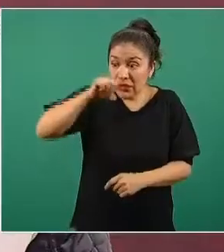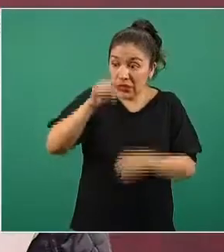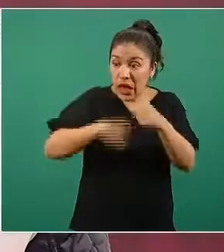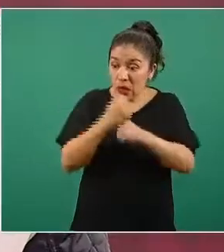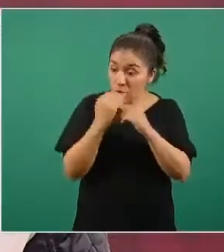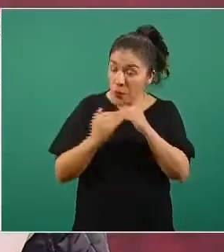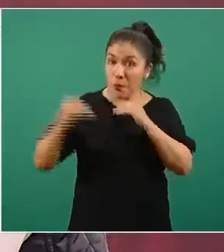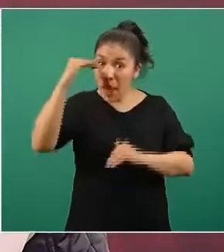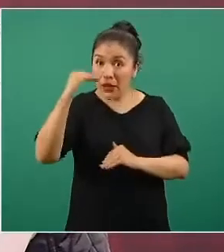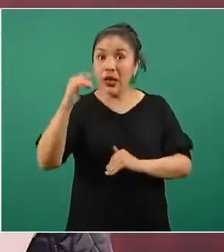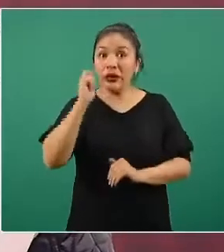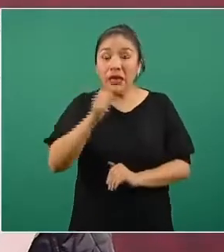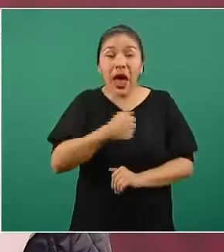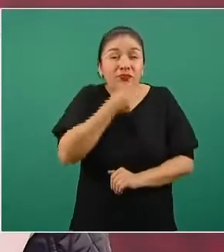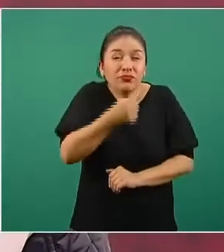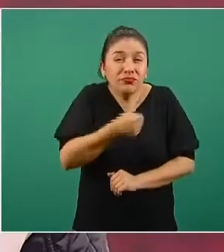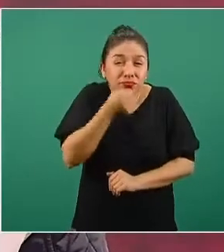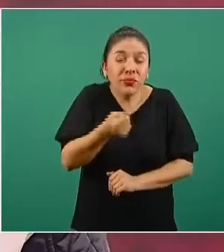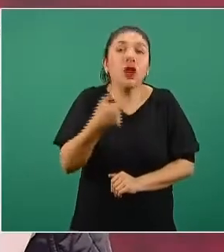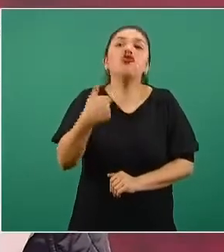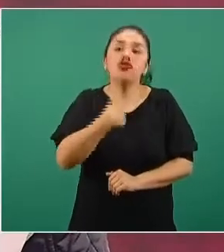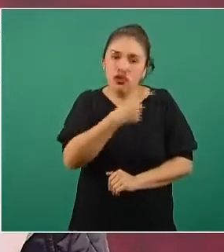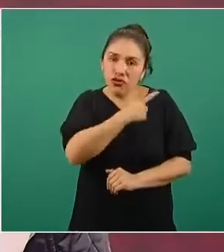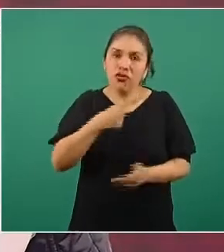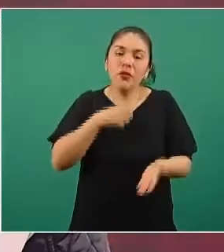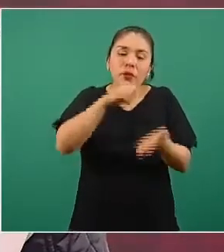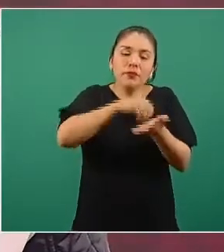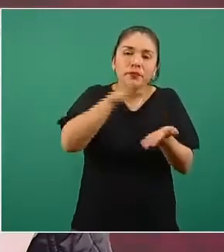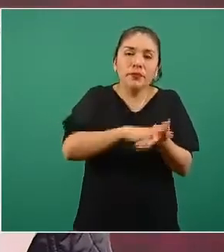que es una persona adulta mayor, que se registre en